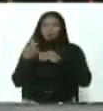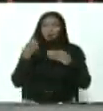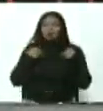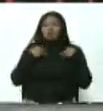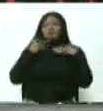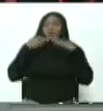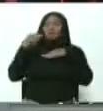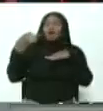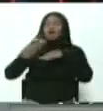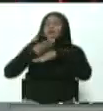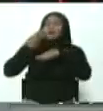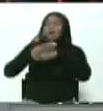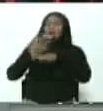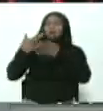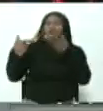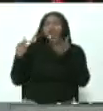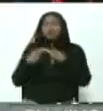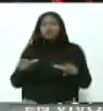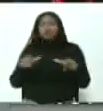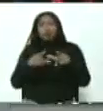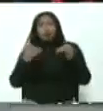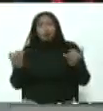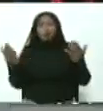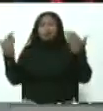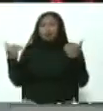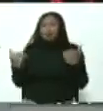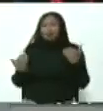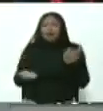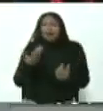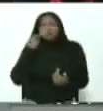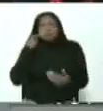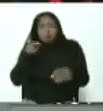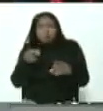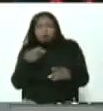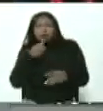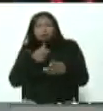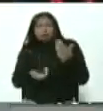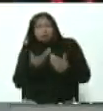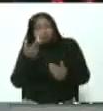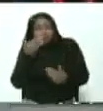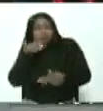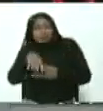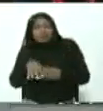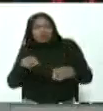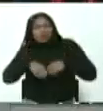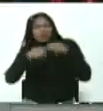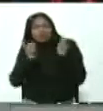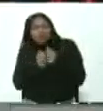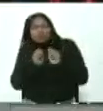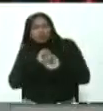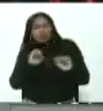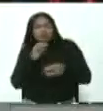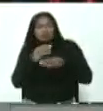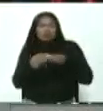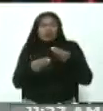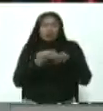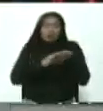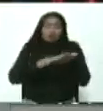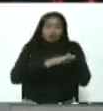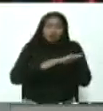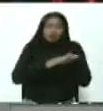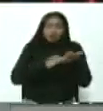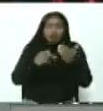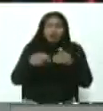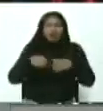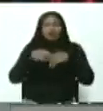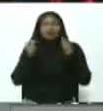a Miami y ahora vienen como que les importara el Estado Anzuategui. Se ha logrado consolidar en Anzuategui